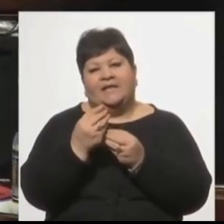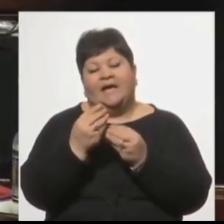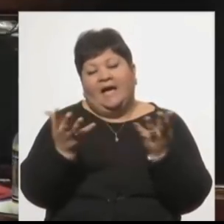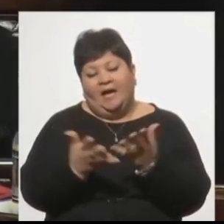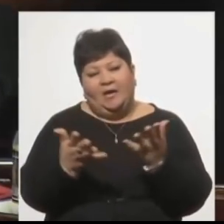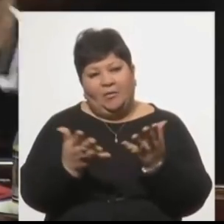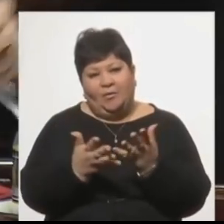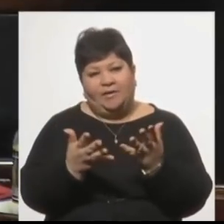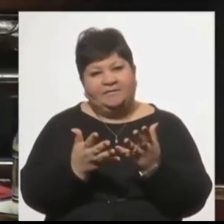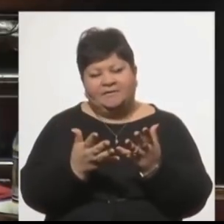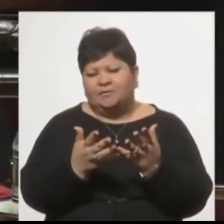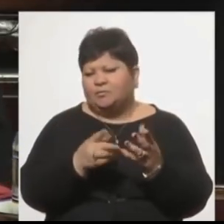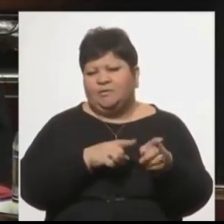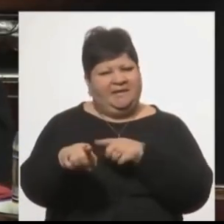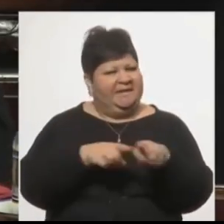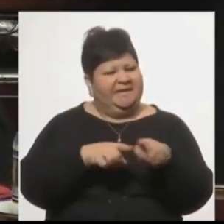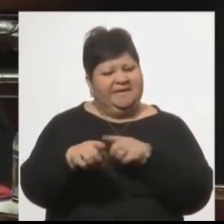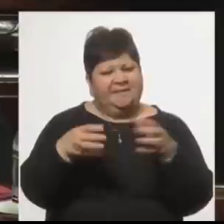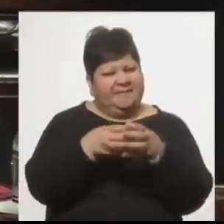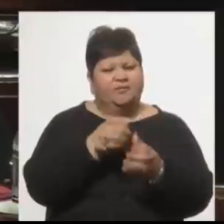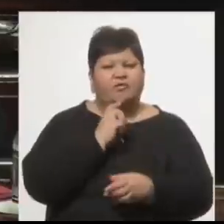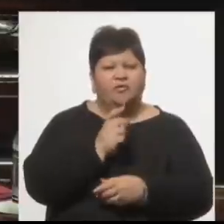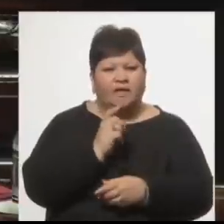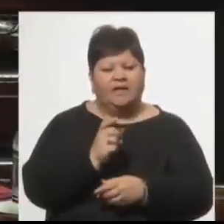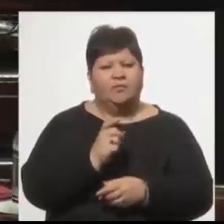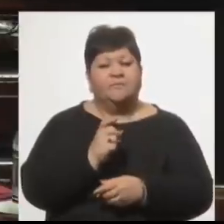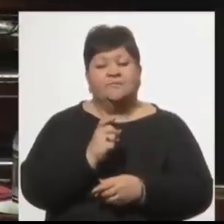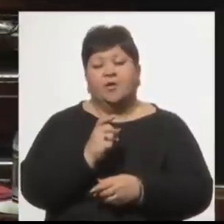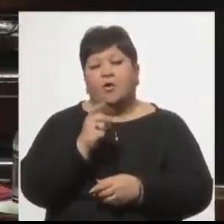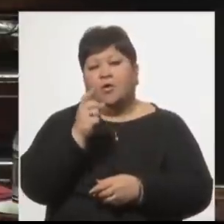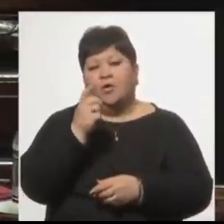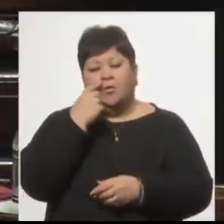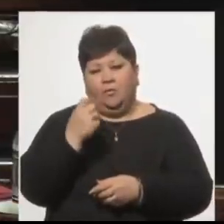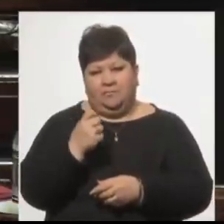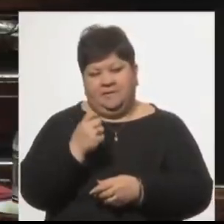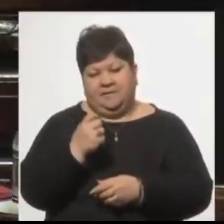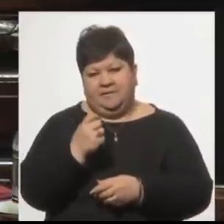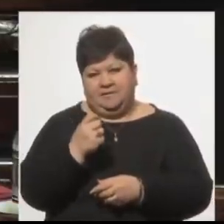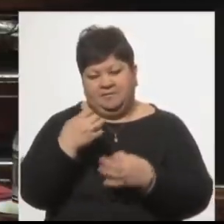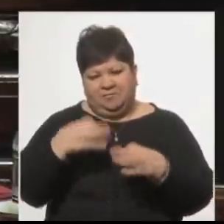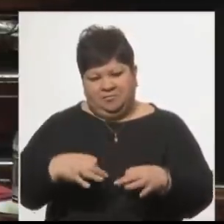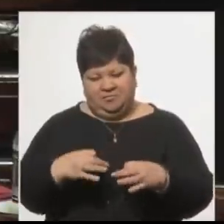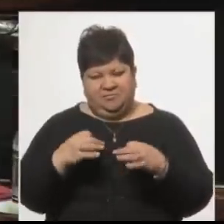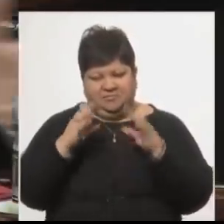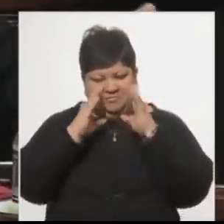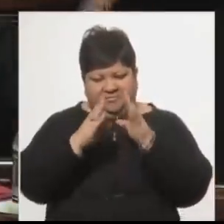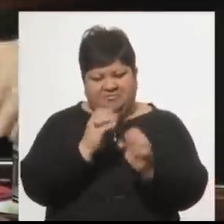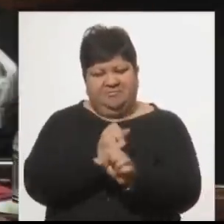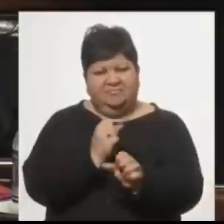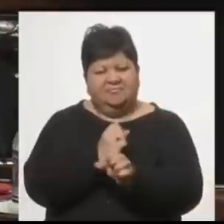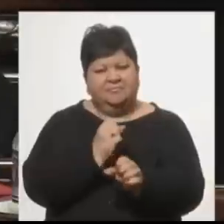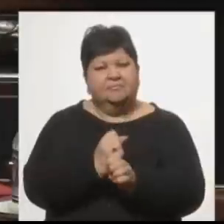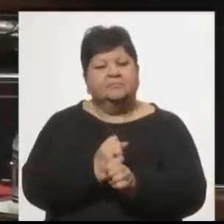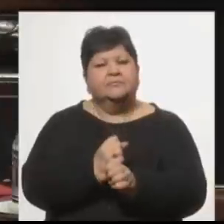ahora, es un gran dirigente del partido y también un hombre de Estado que ha sabido manifestarse. ¿Por